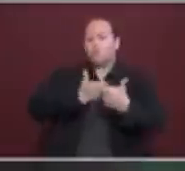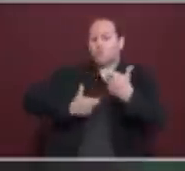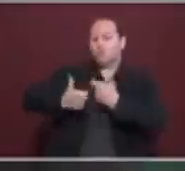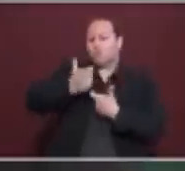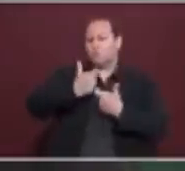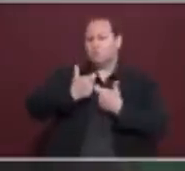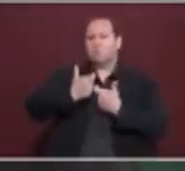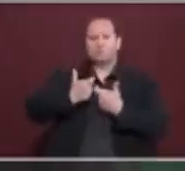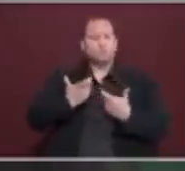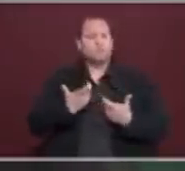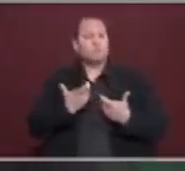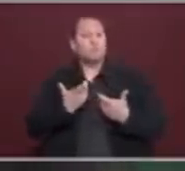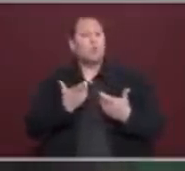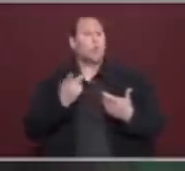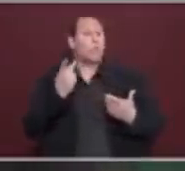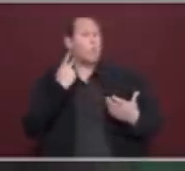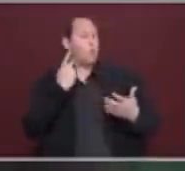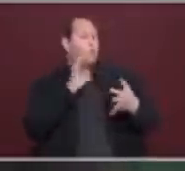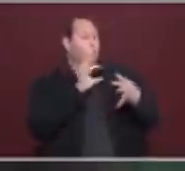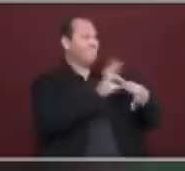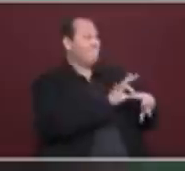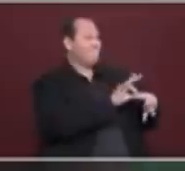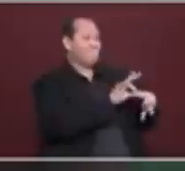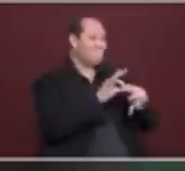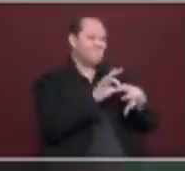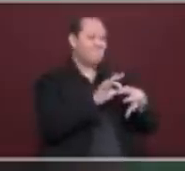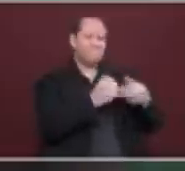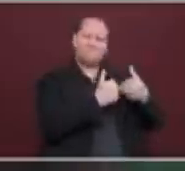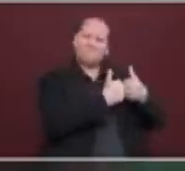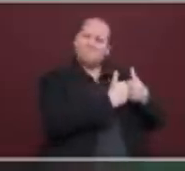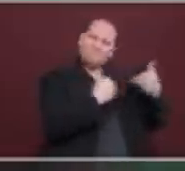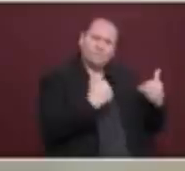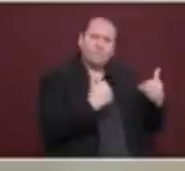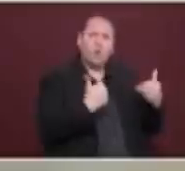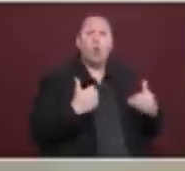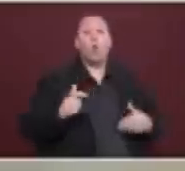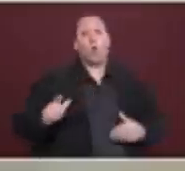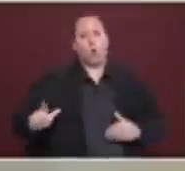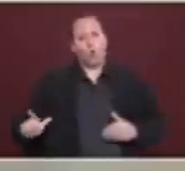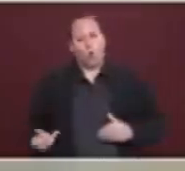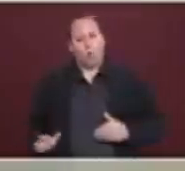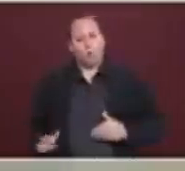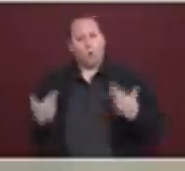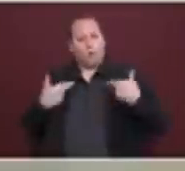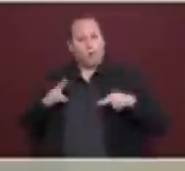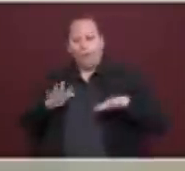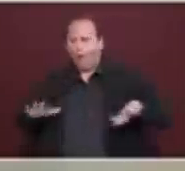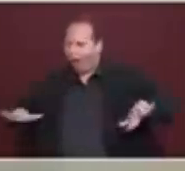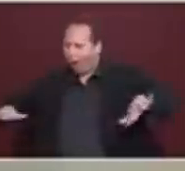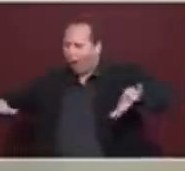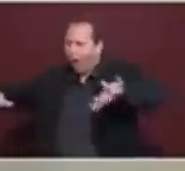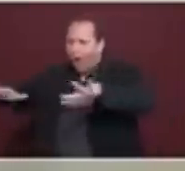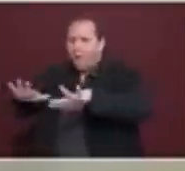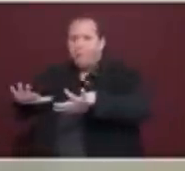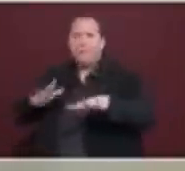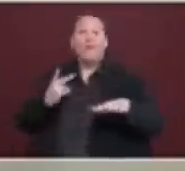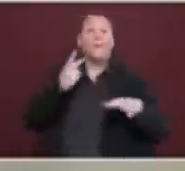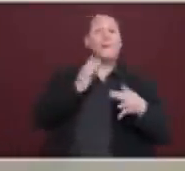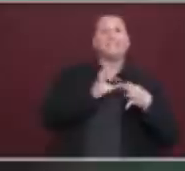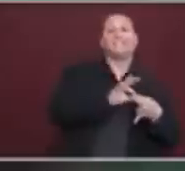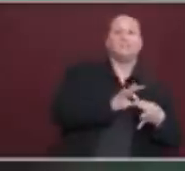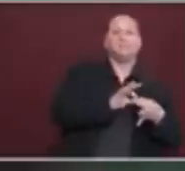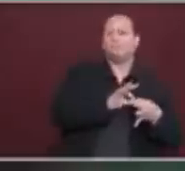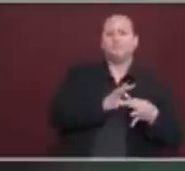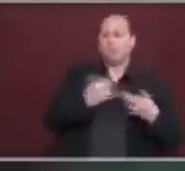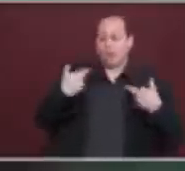del poder político y que el gobierno represente a todos a ricos y pobres